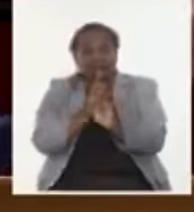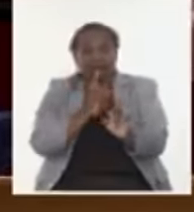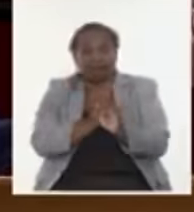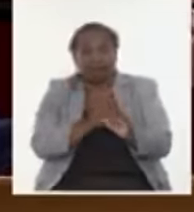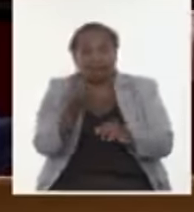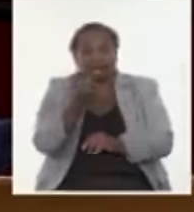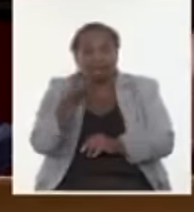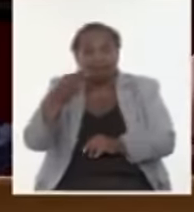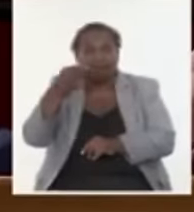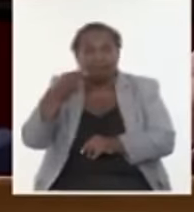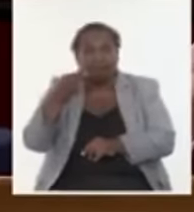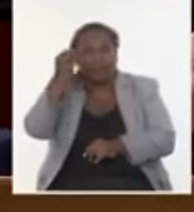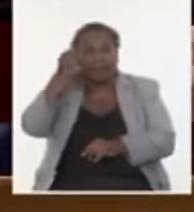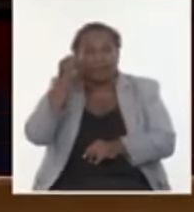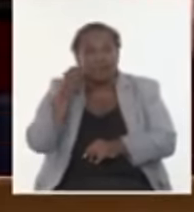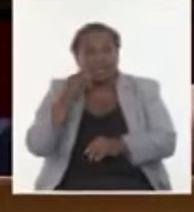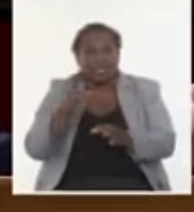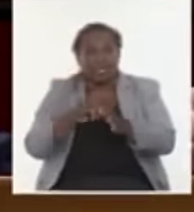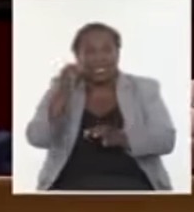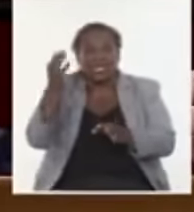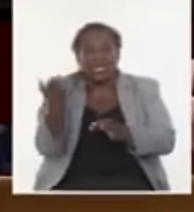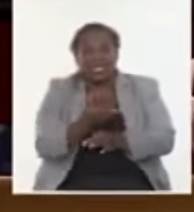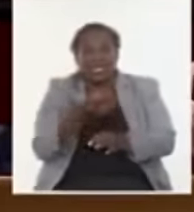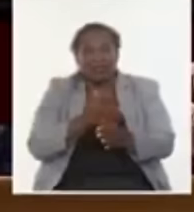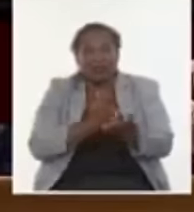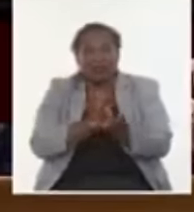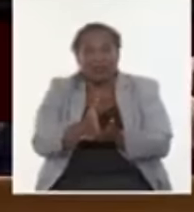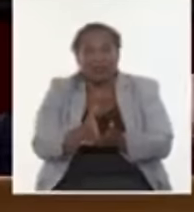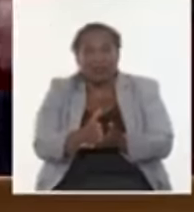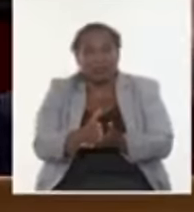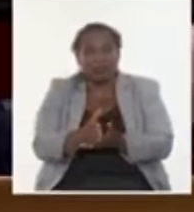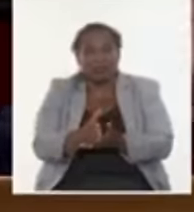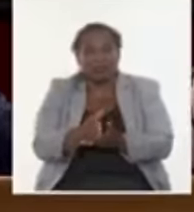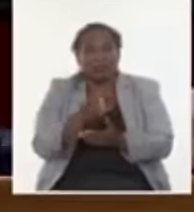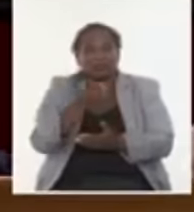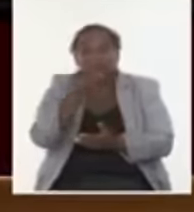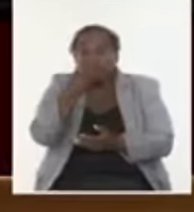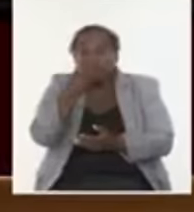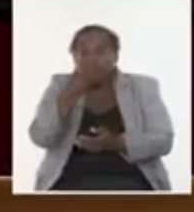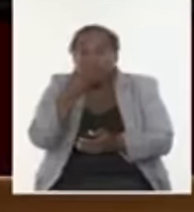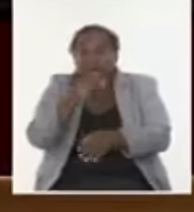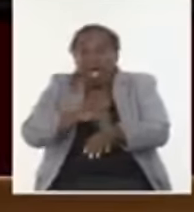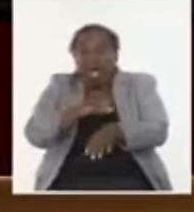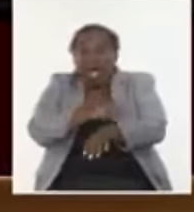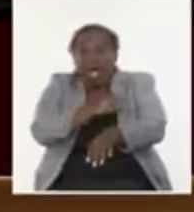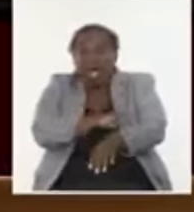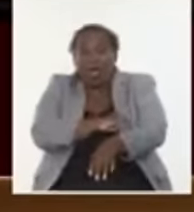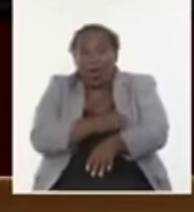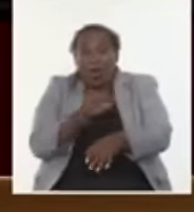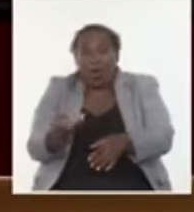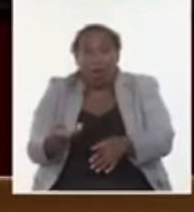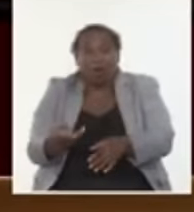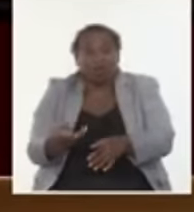primero, que la zafra sigue, no para hacer azúcar, pero hay que hacer alcohol para que podamos seguir exportando